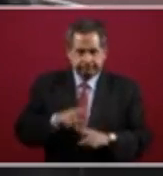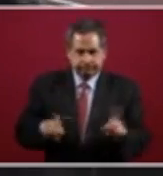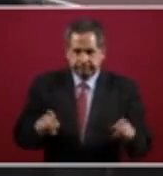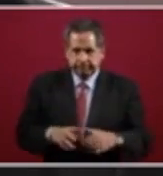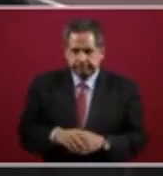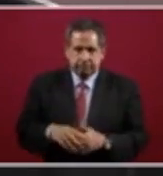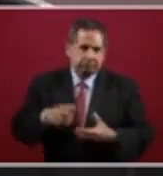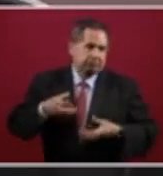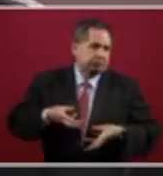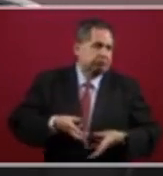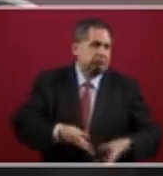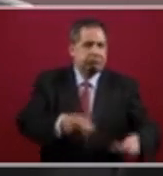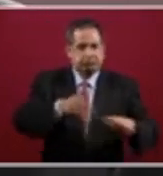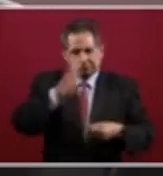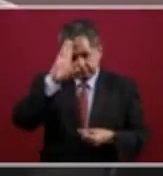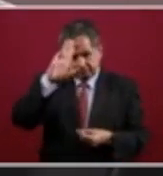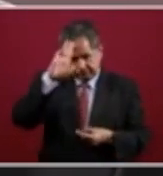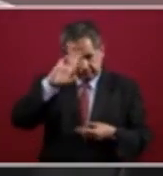del derroche,